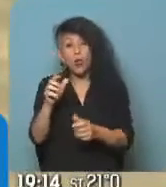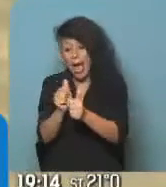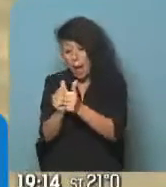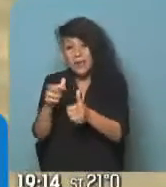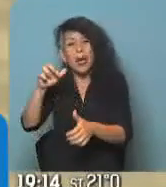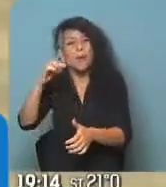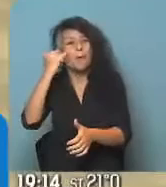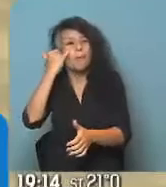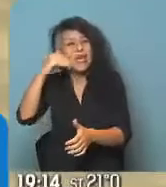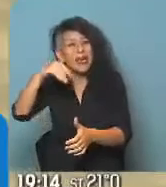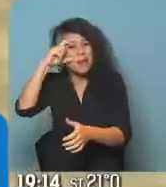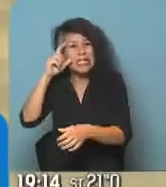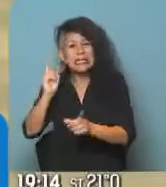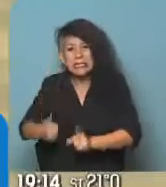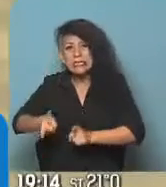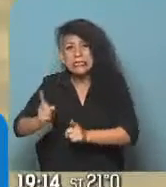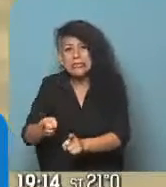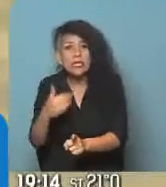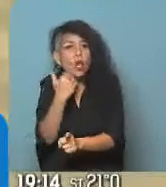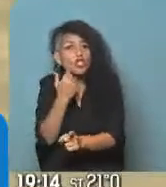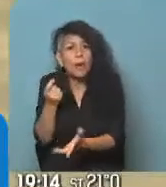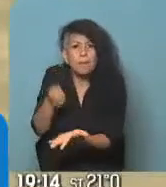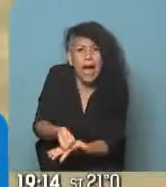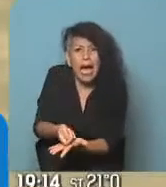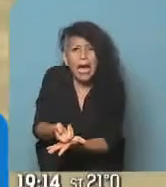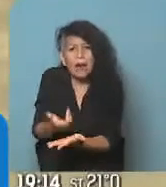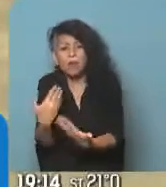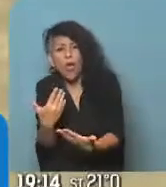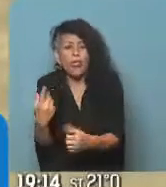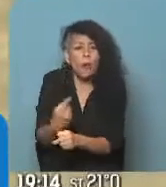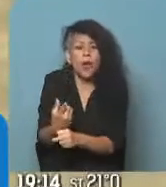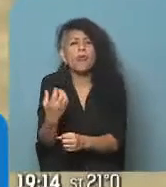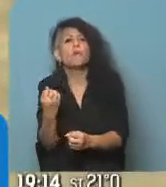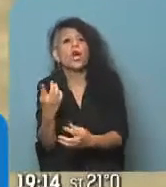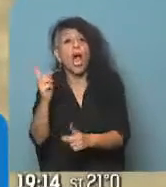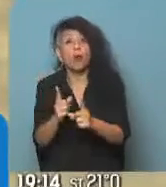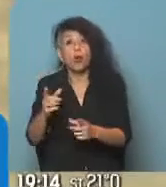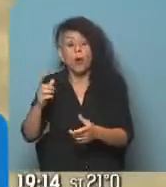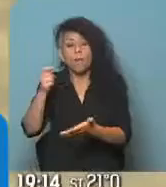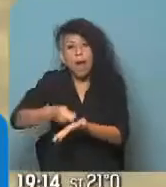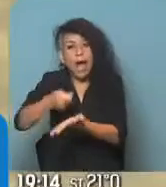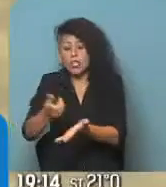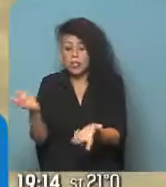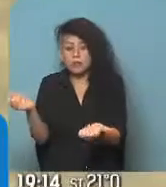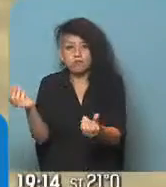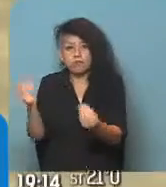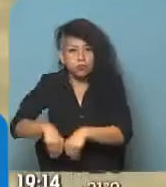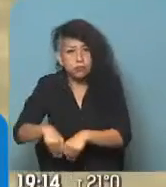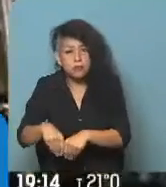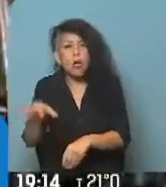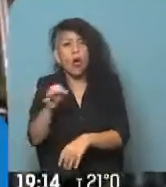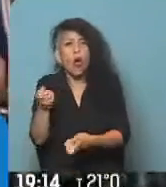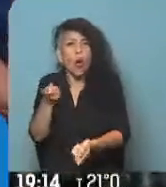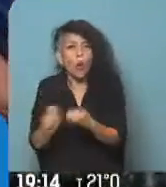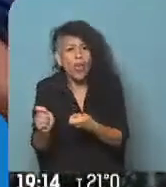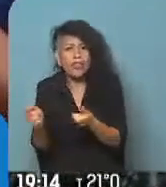no sabemos si van a poder pagarlo por esta situación de quiebre que están teniendo en la cadena de pago y en las ventas, en baja actividad